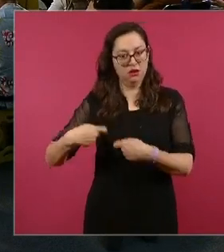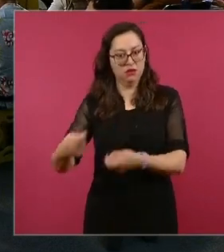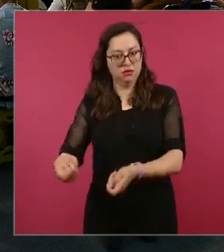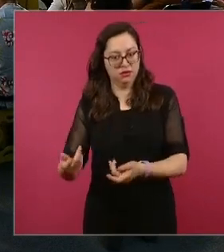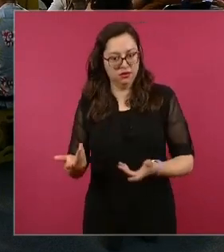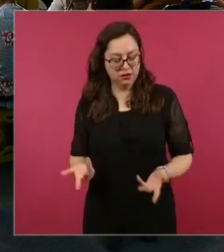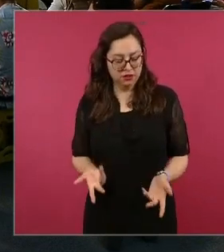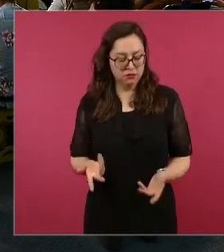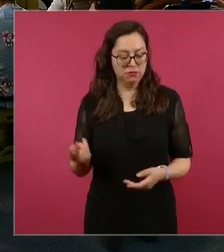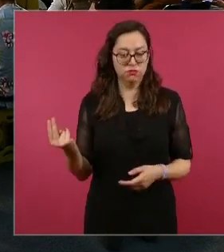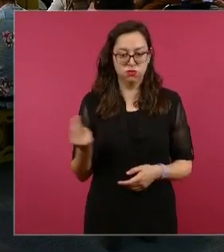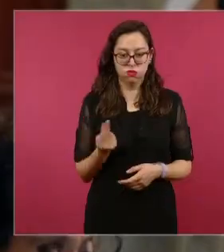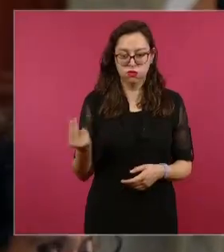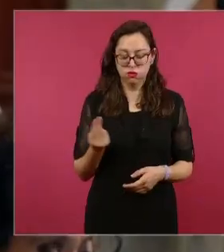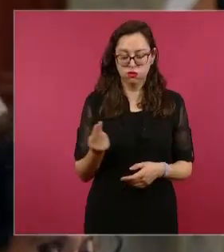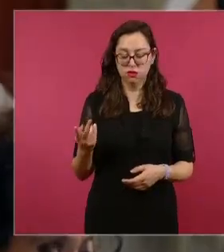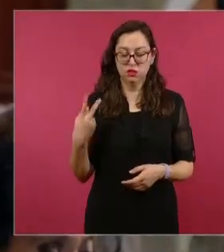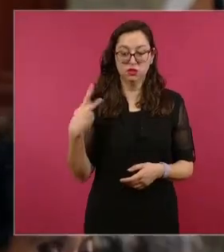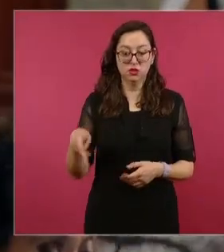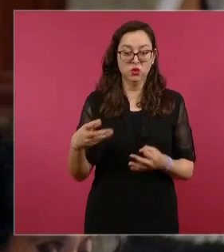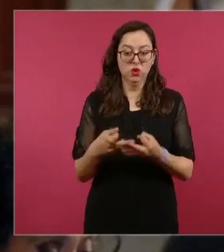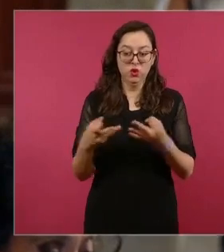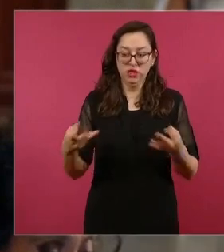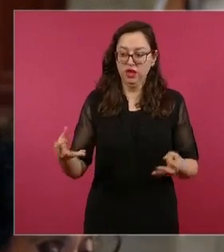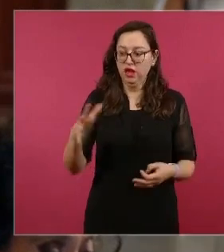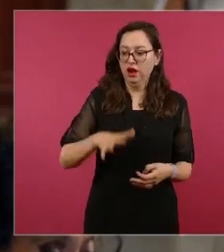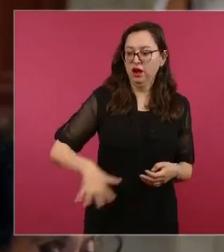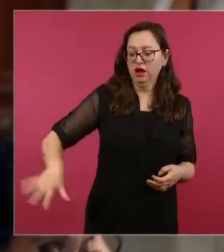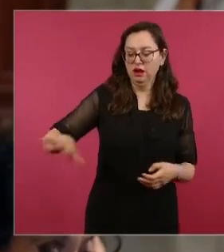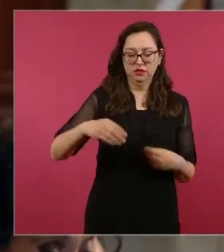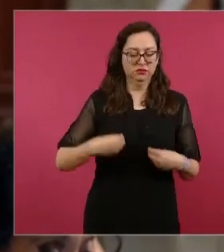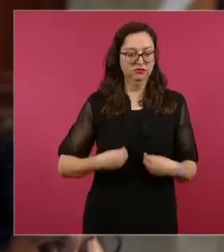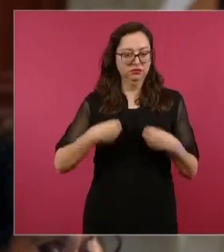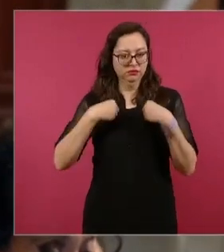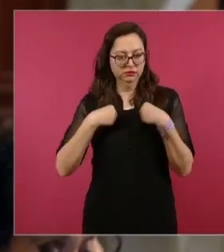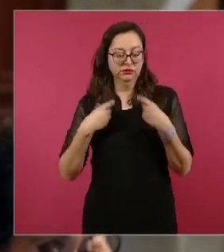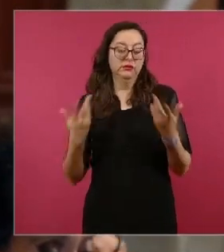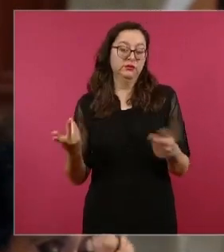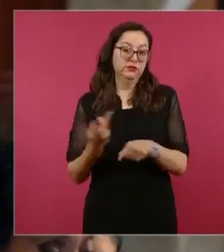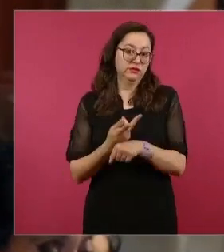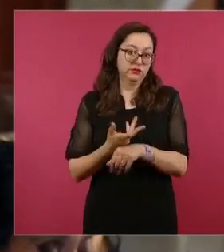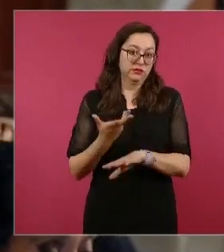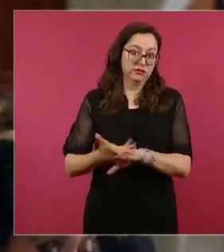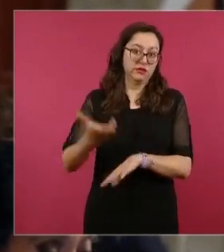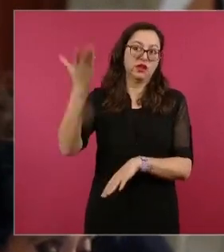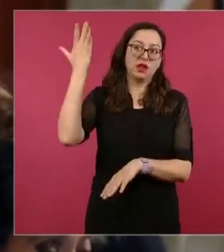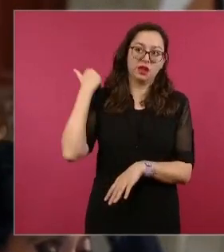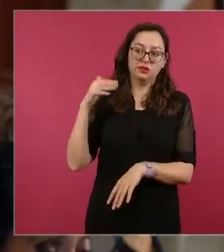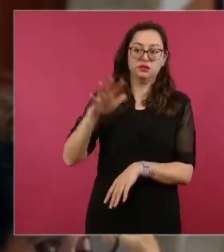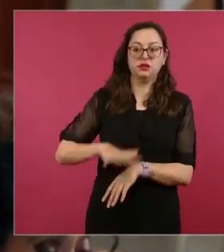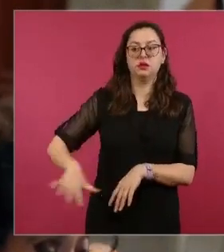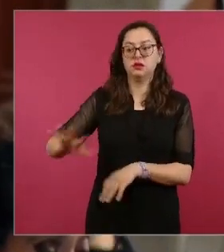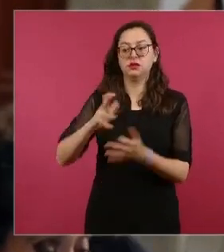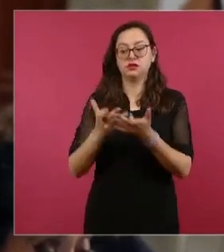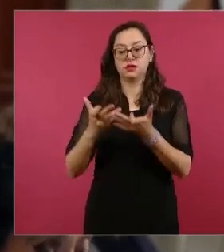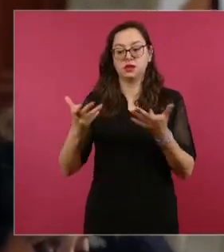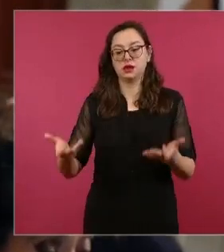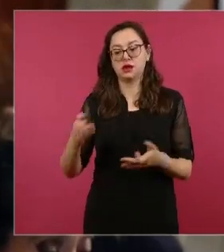parecer el pedazo que en el que ocupan es de un ejido, que es el ejido de Playa del Carmen, que